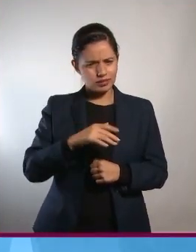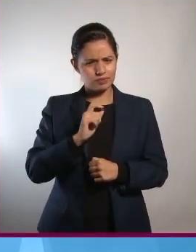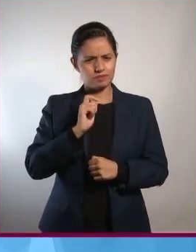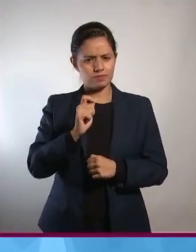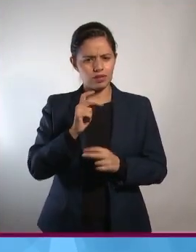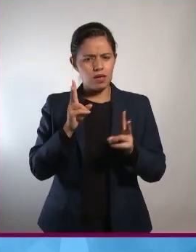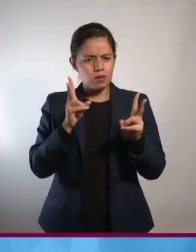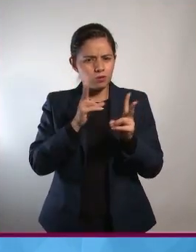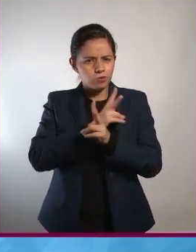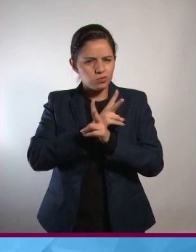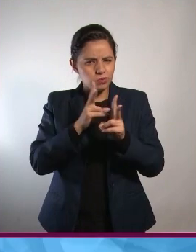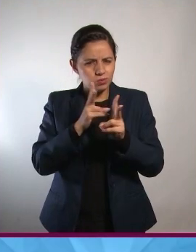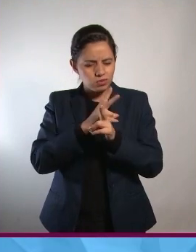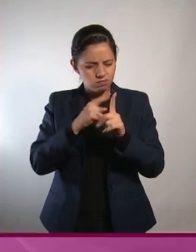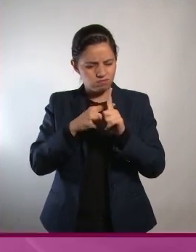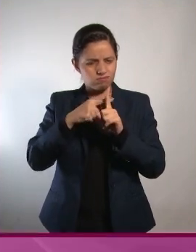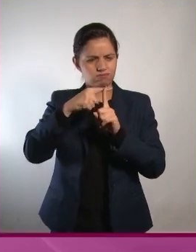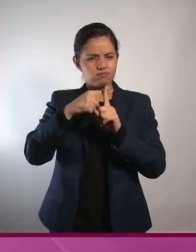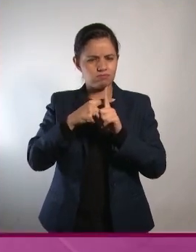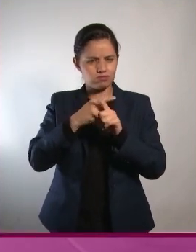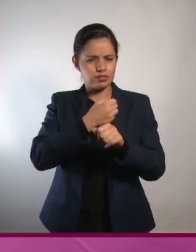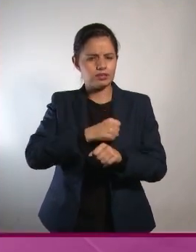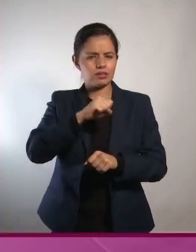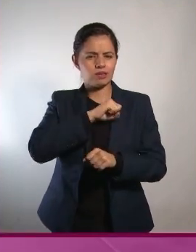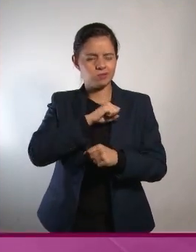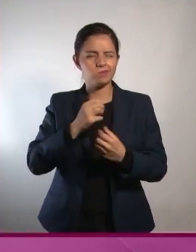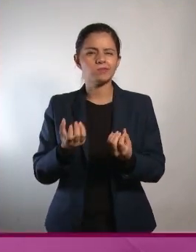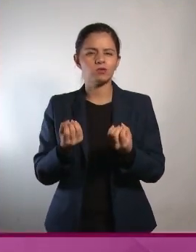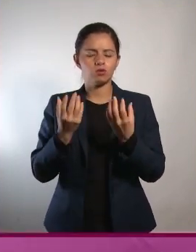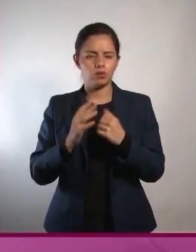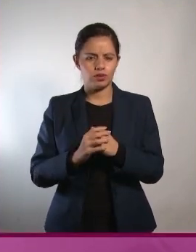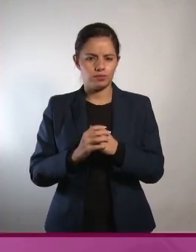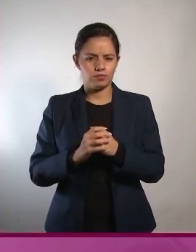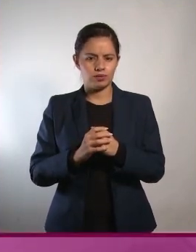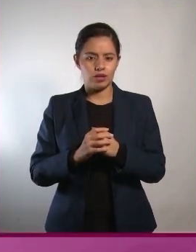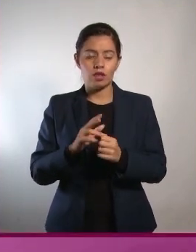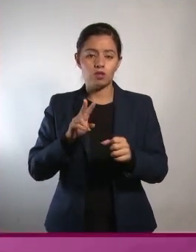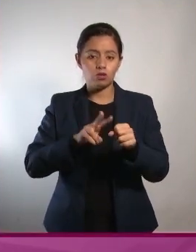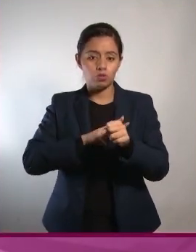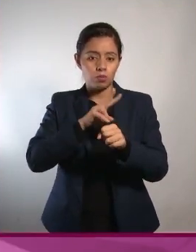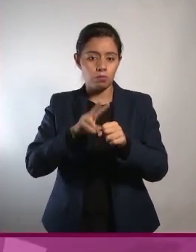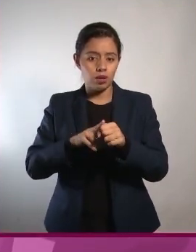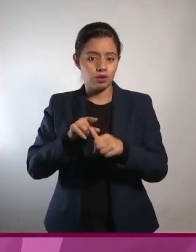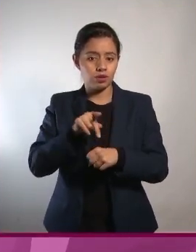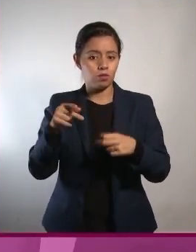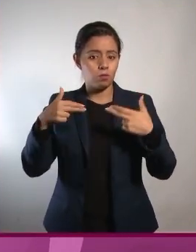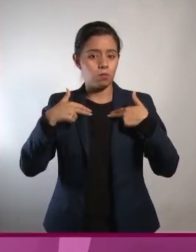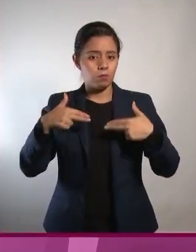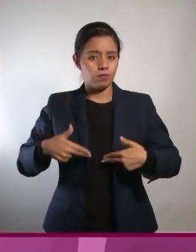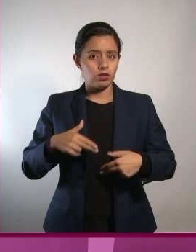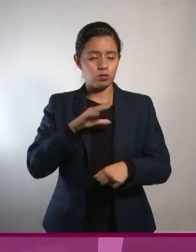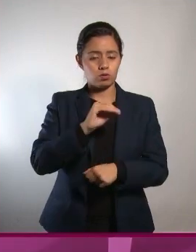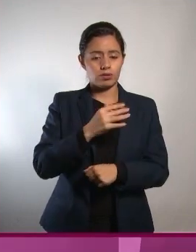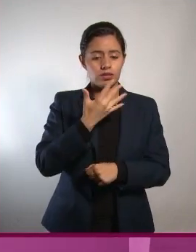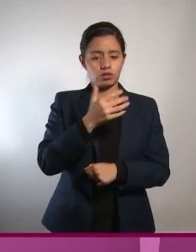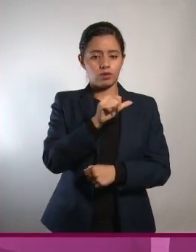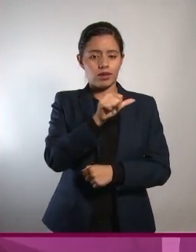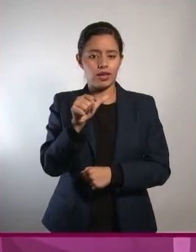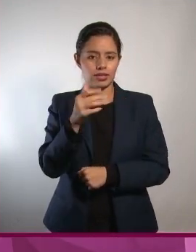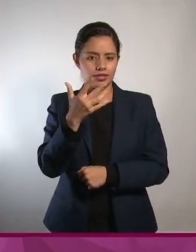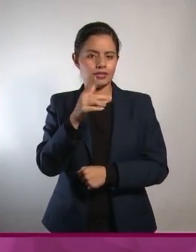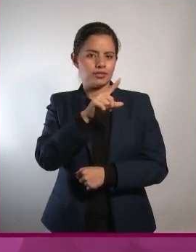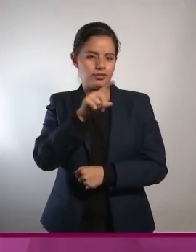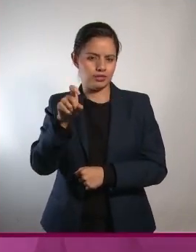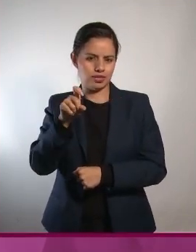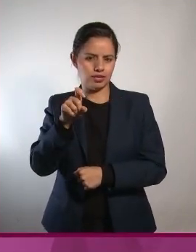de oxigenación saludables? La saturación de oxígeno normal en un ser humano es de 95 a